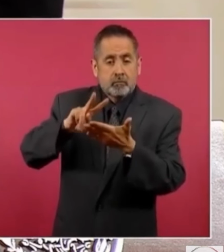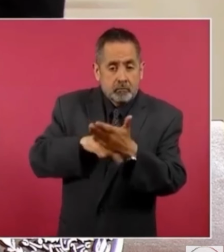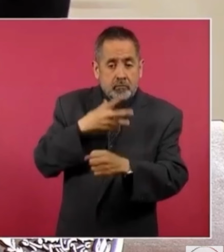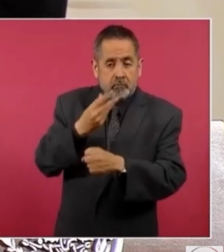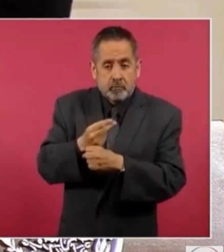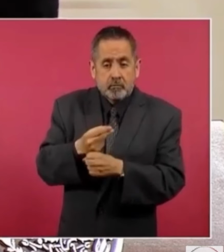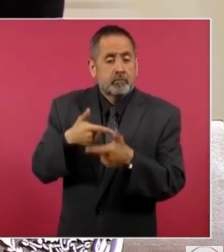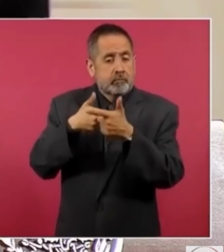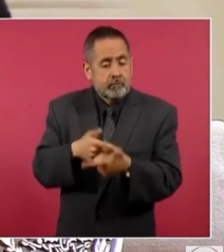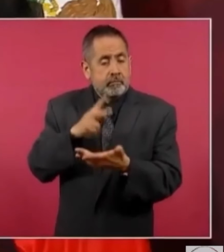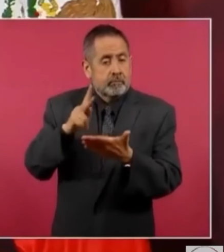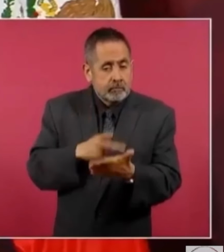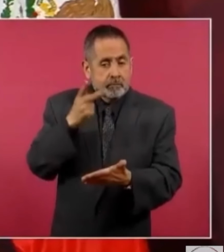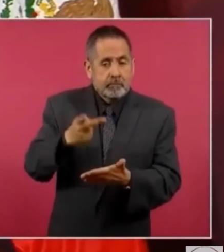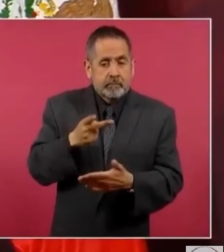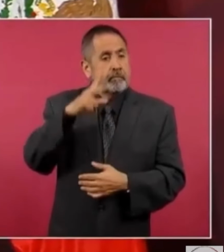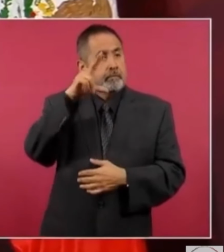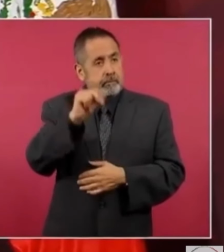No reelección.